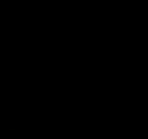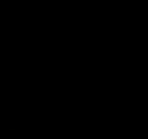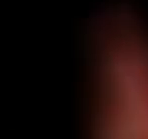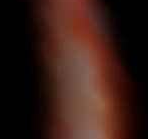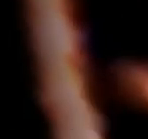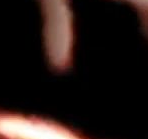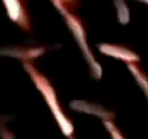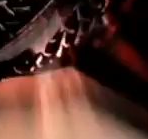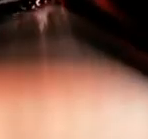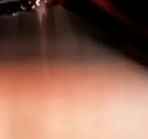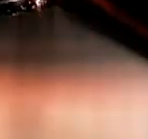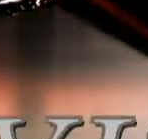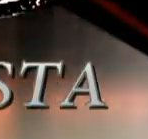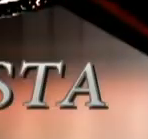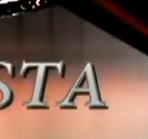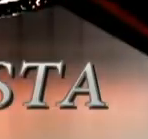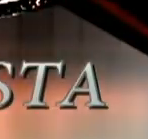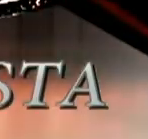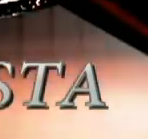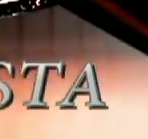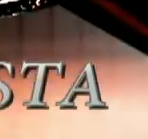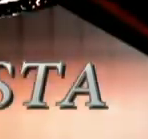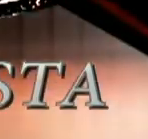damos la bienvenida al estudio de México al Día.